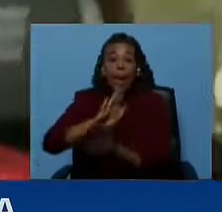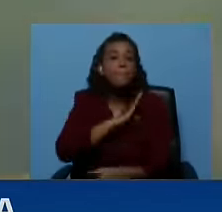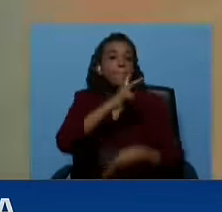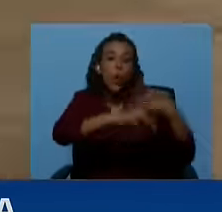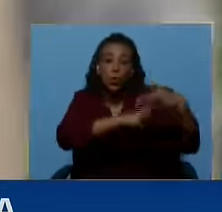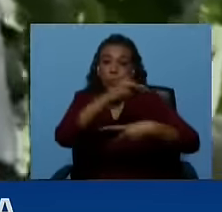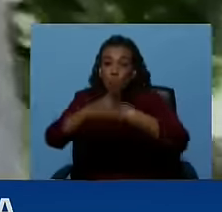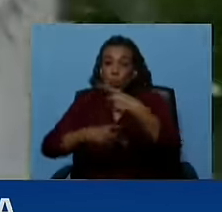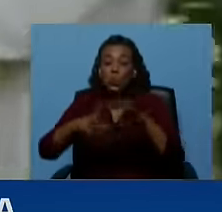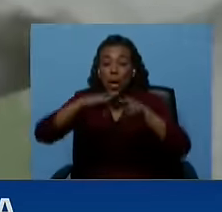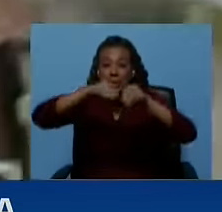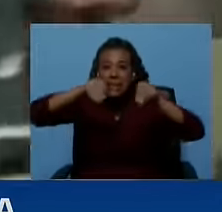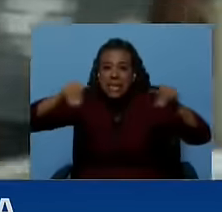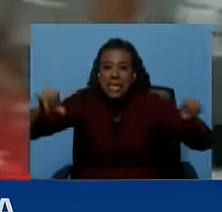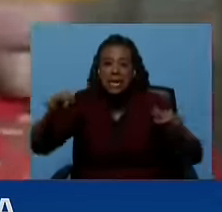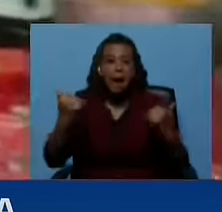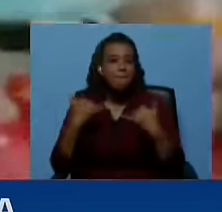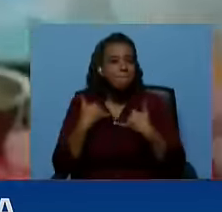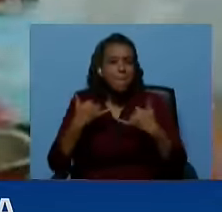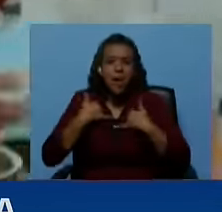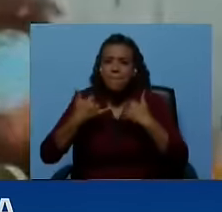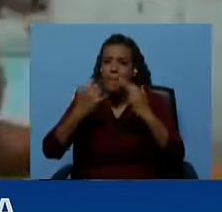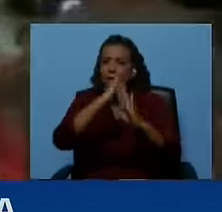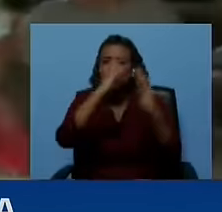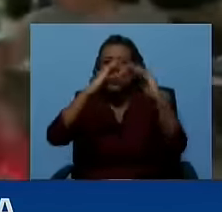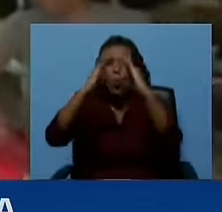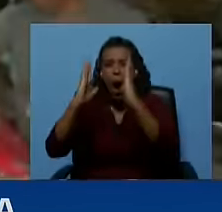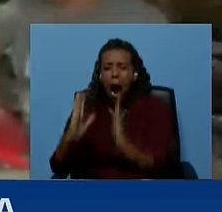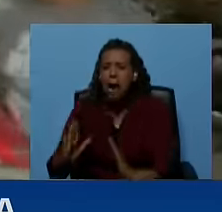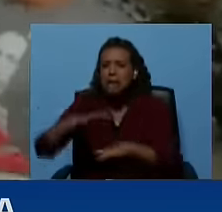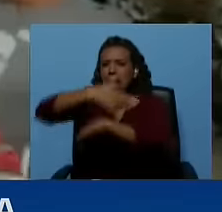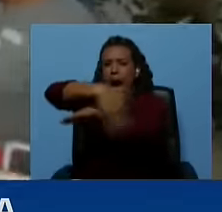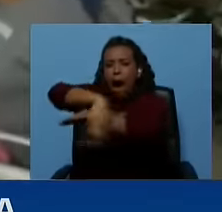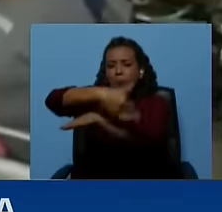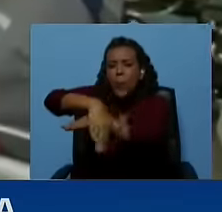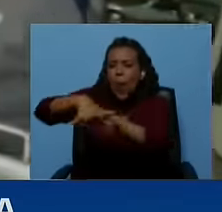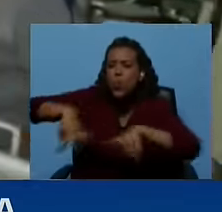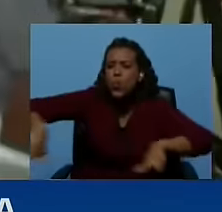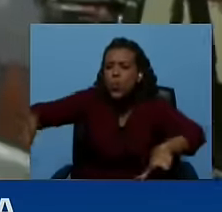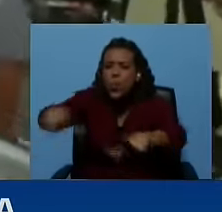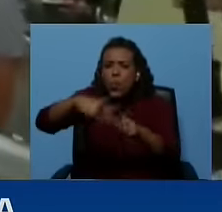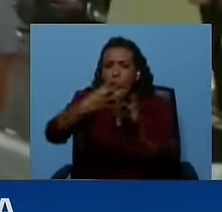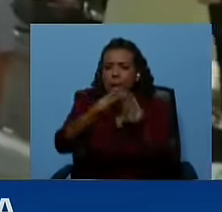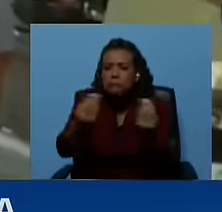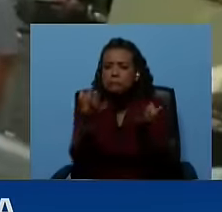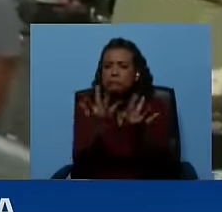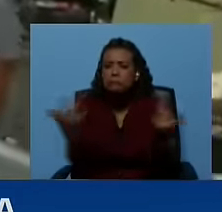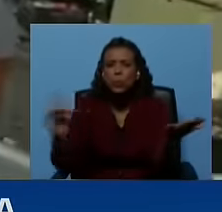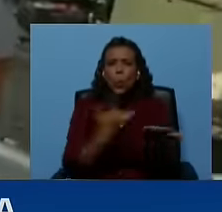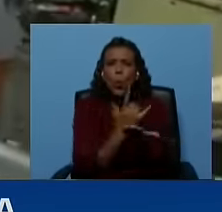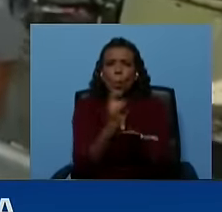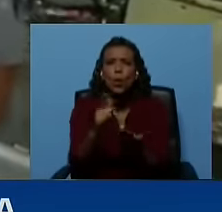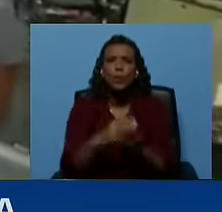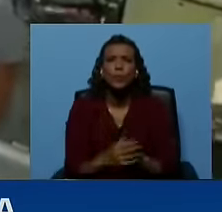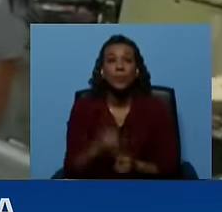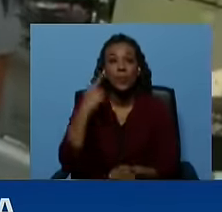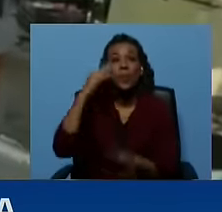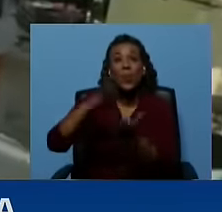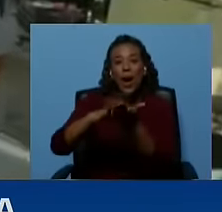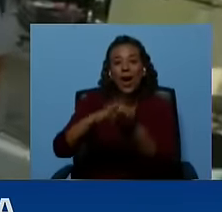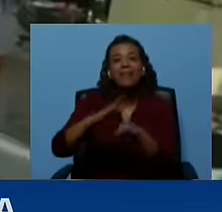compañera compañera esa producción de ella Ella tiene su producción aquí buenísimo esper expedita Es un